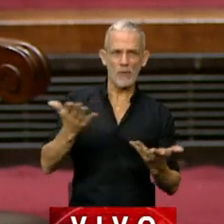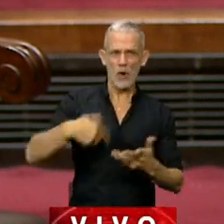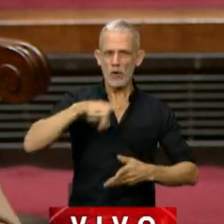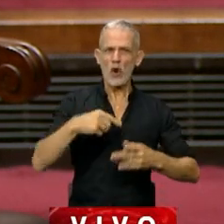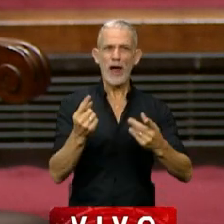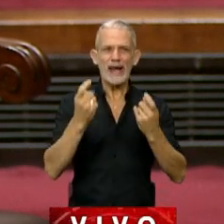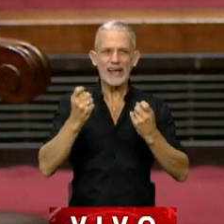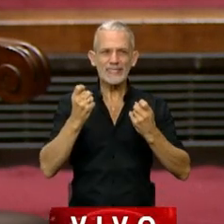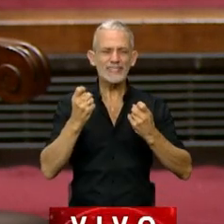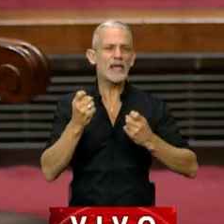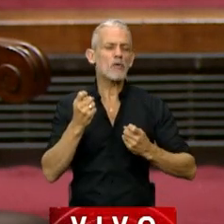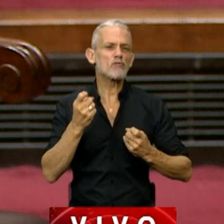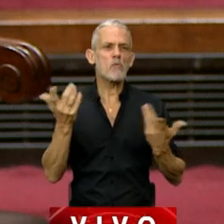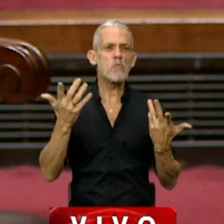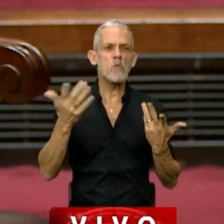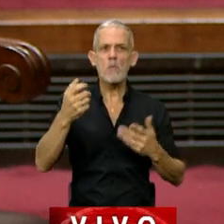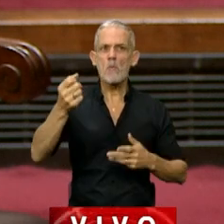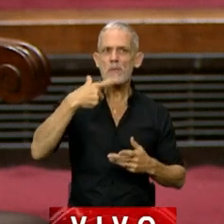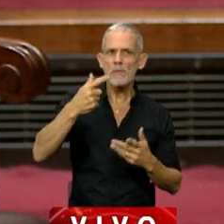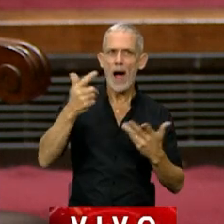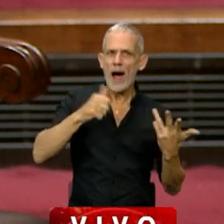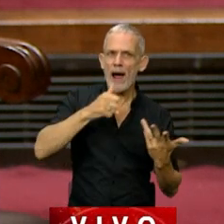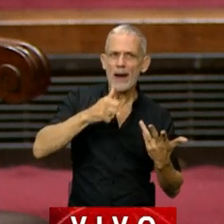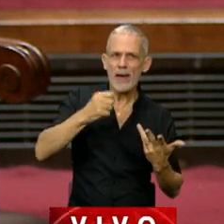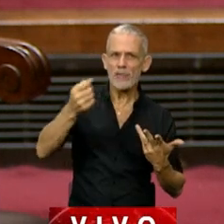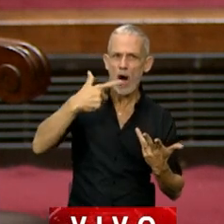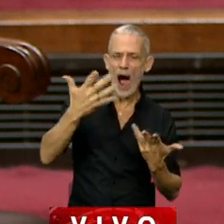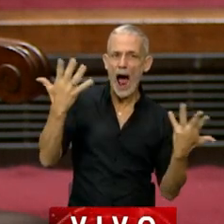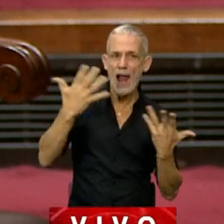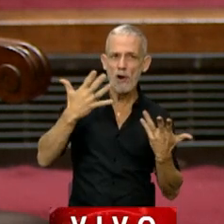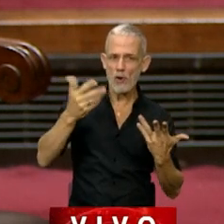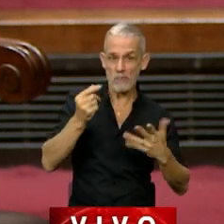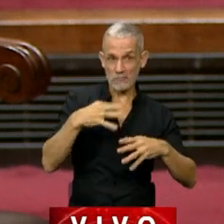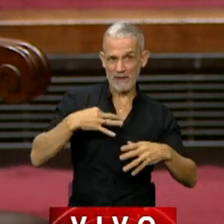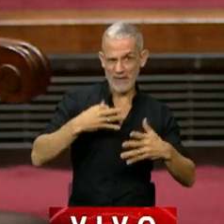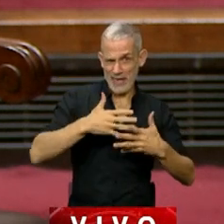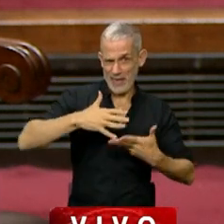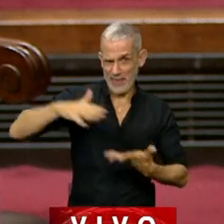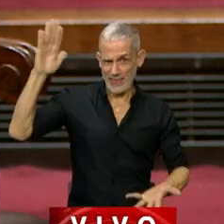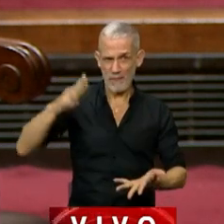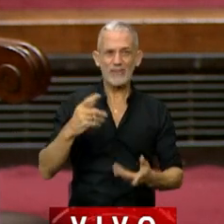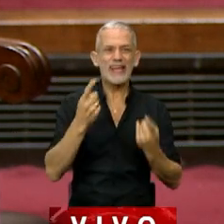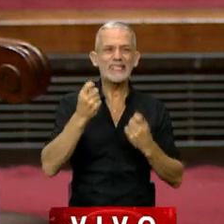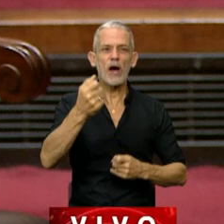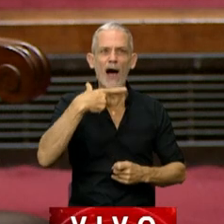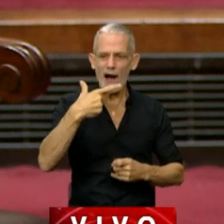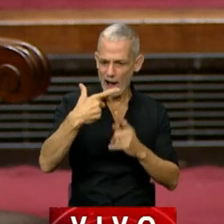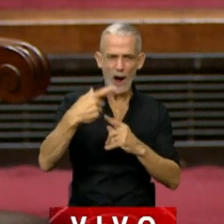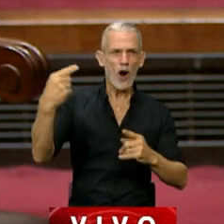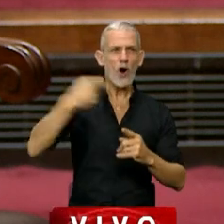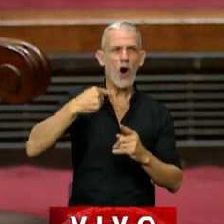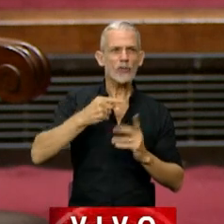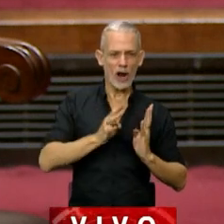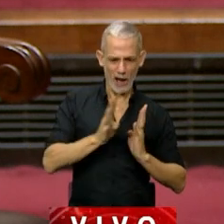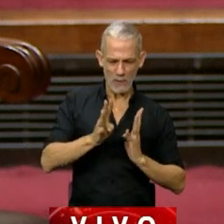necesitemos un agente antimicrobiano en el devenir de nuestra vida y no lo tengamos. No